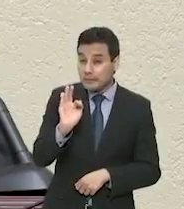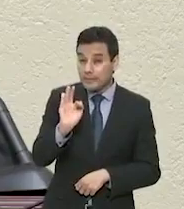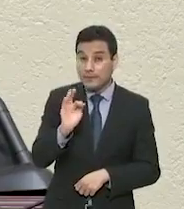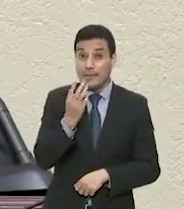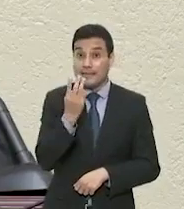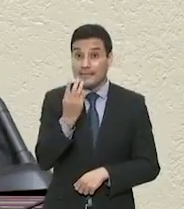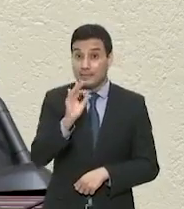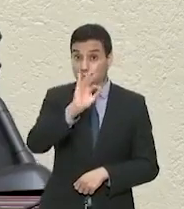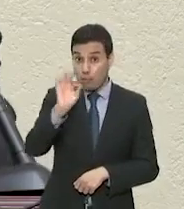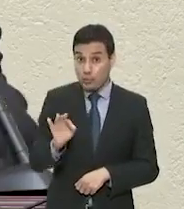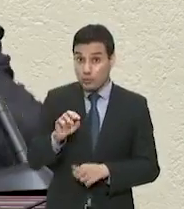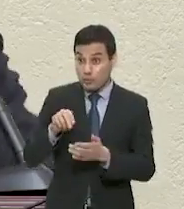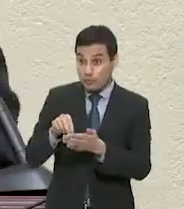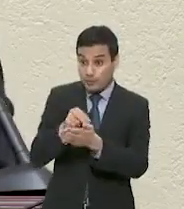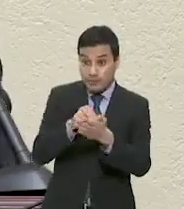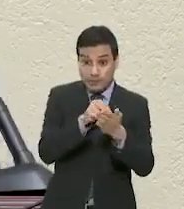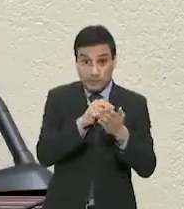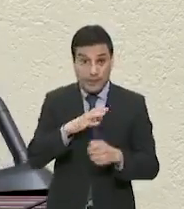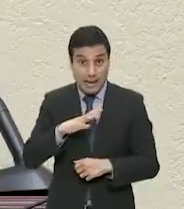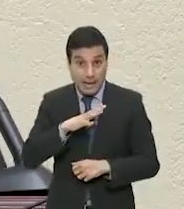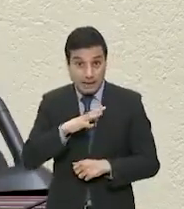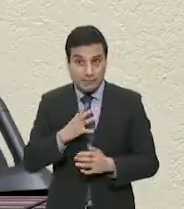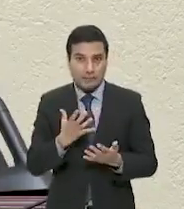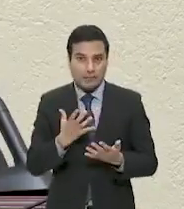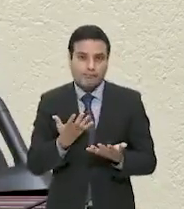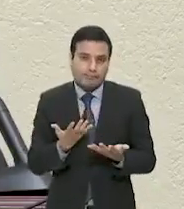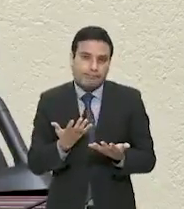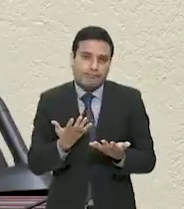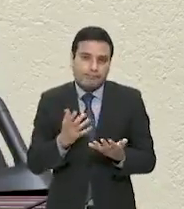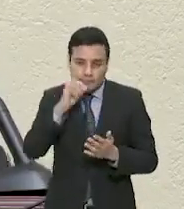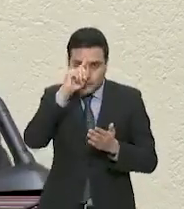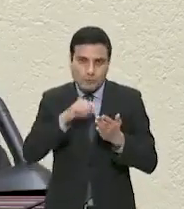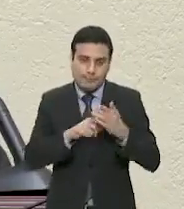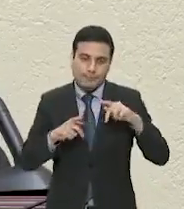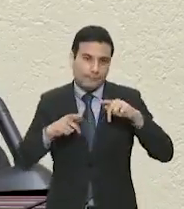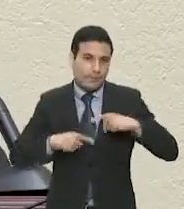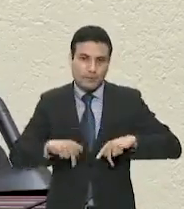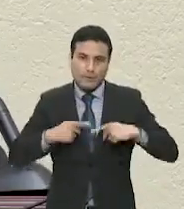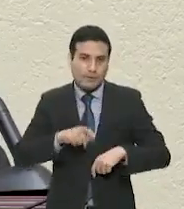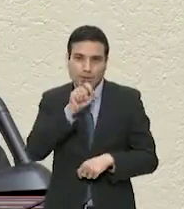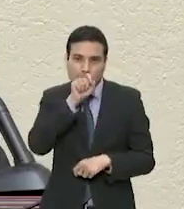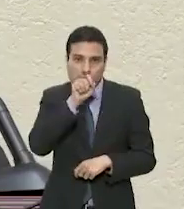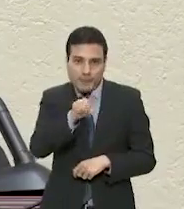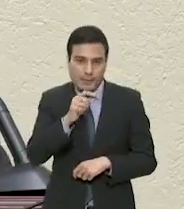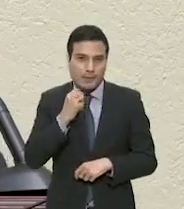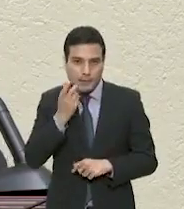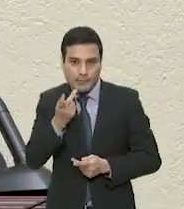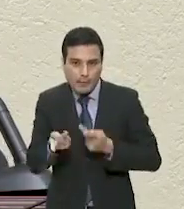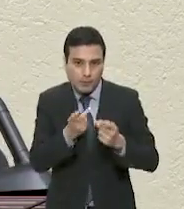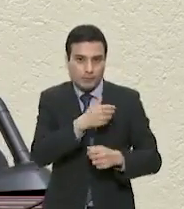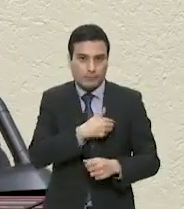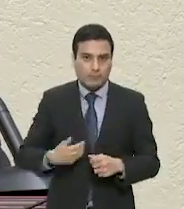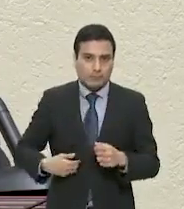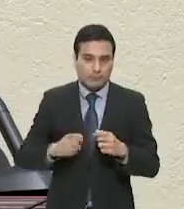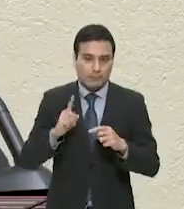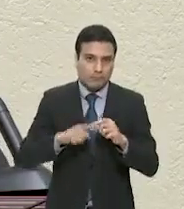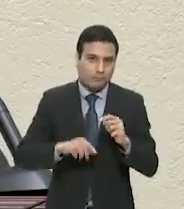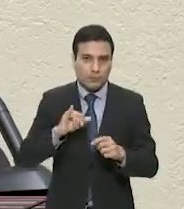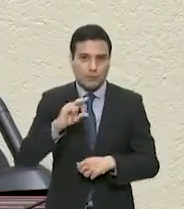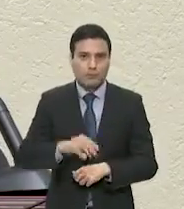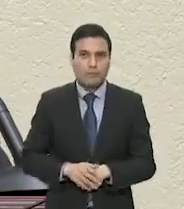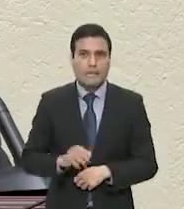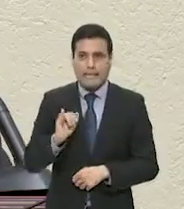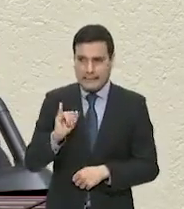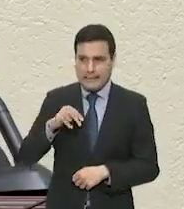3% de firmas que la ciudad quiere la revocación de mandato si eso es así el ine también quiere la revocación de mandato